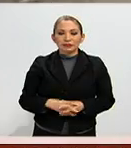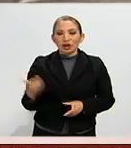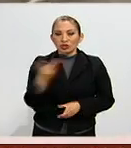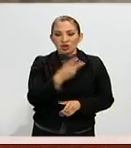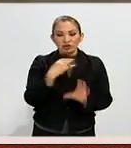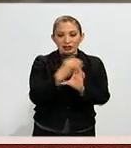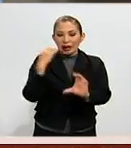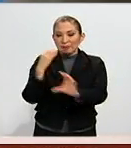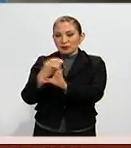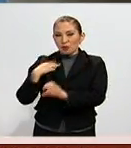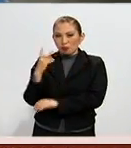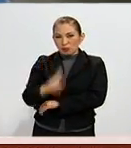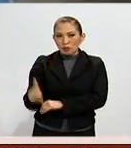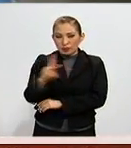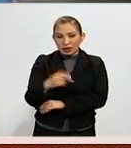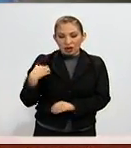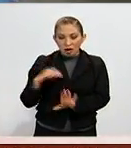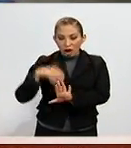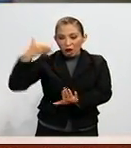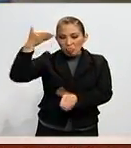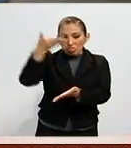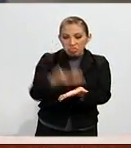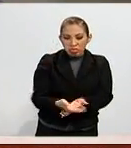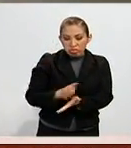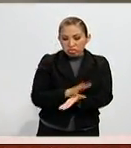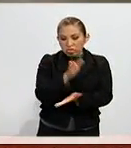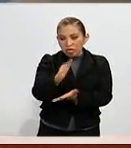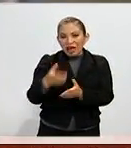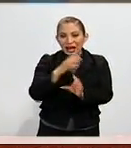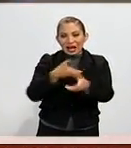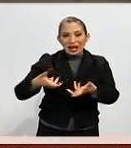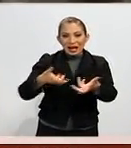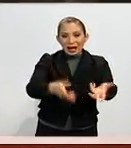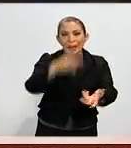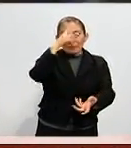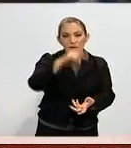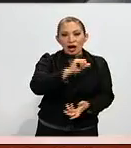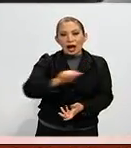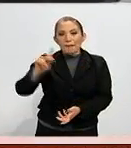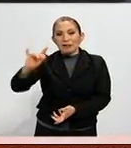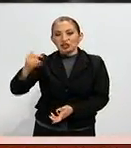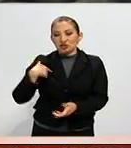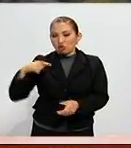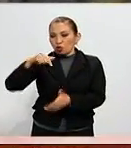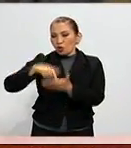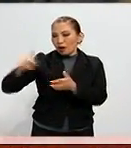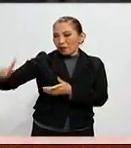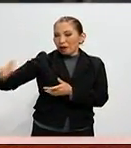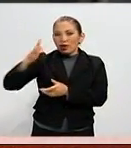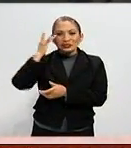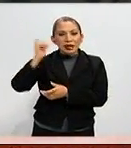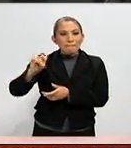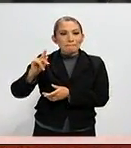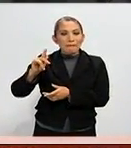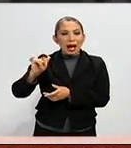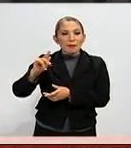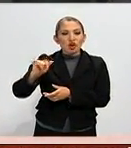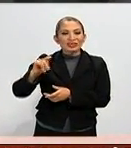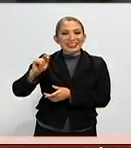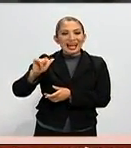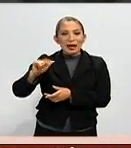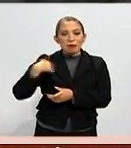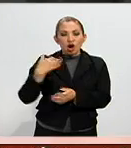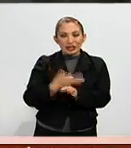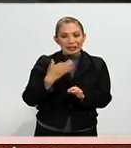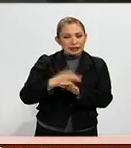2 unidades de transporte público cayeron de un paso a desnivel en la autopista México-Pachuca a la altura del poblado de San Pablo Tecalco. El